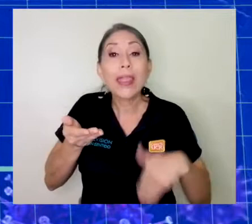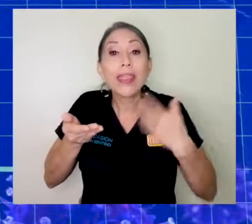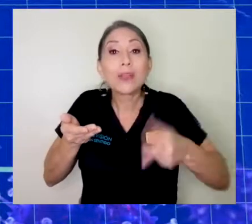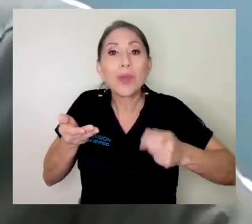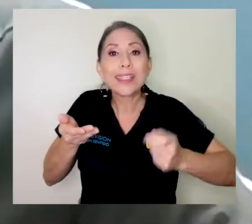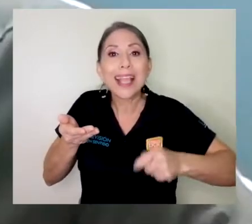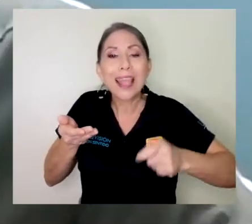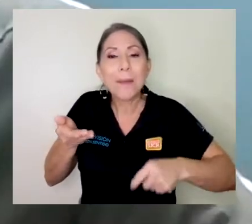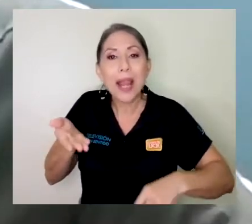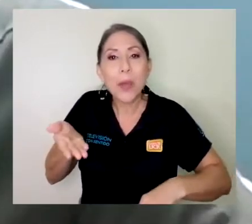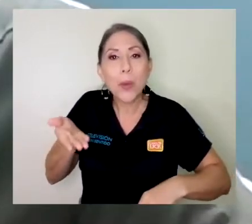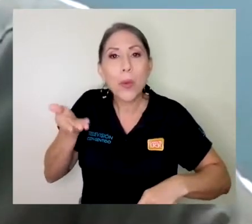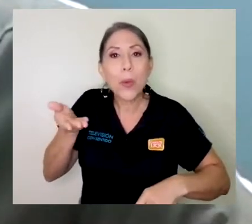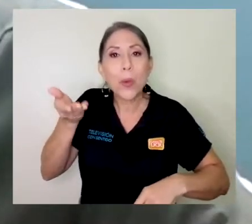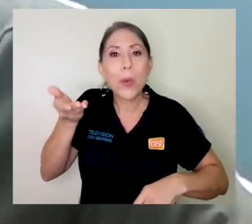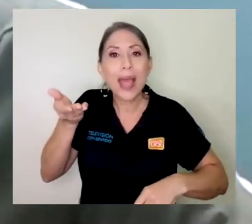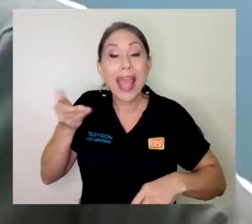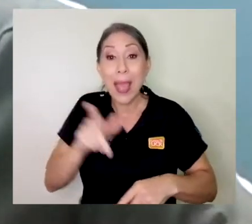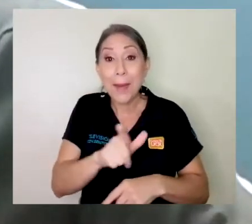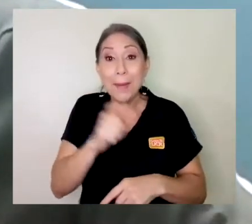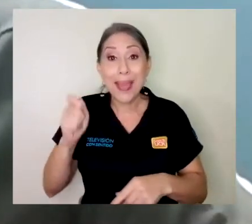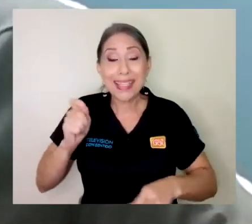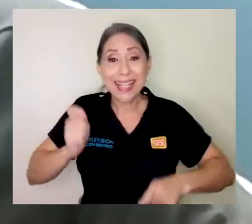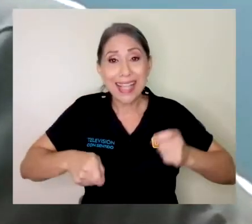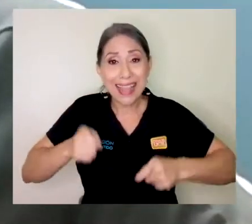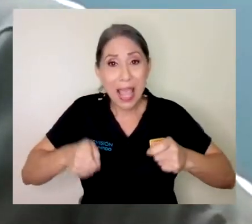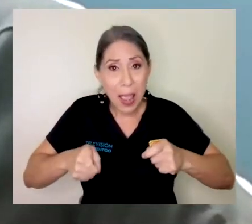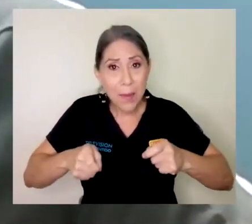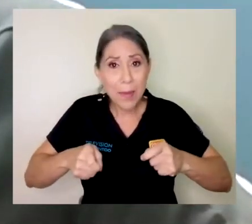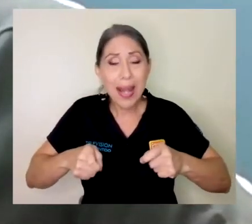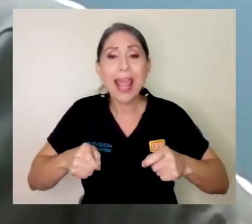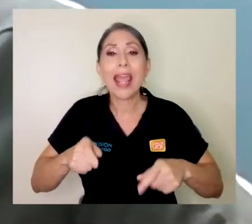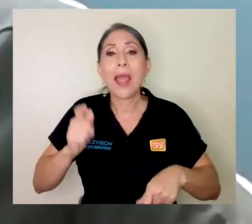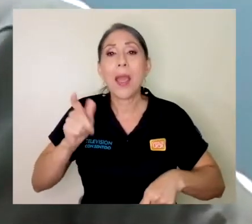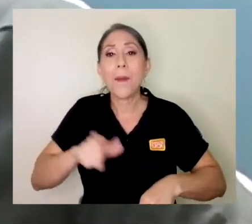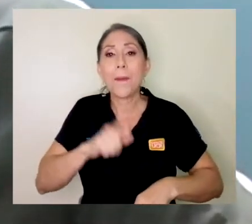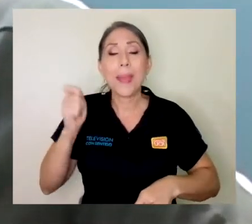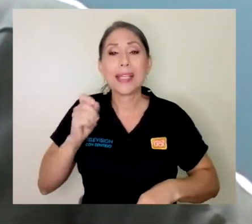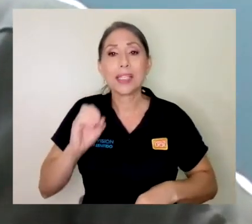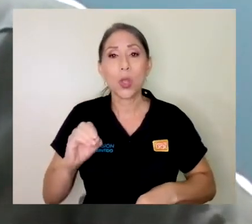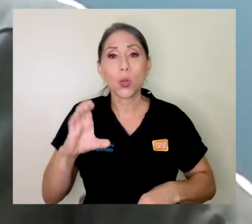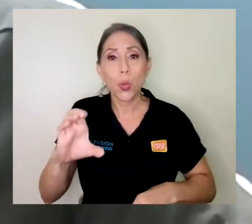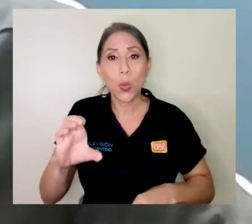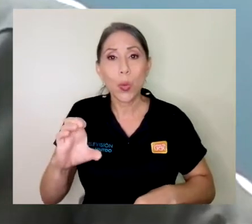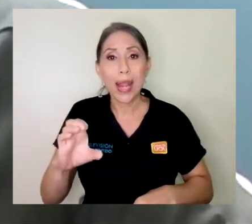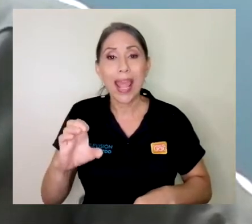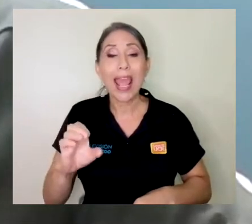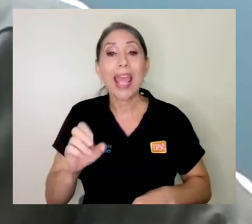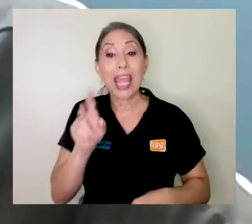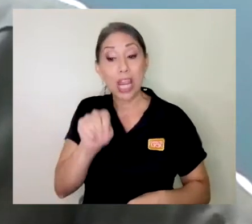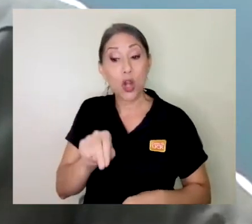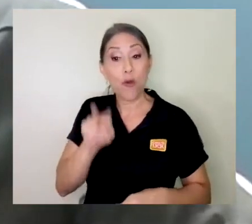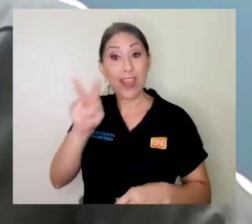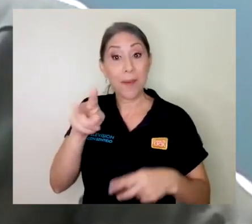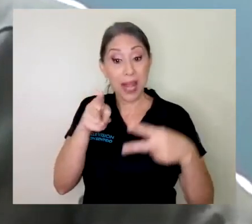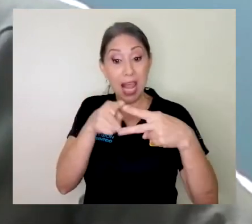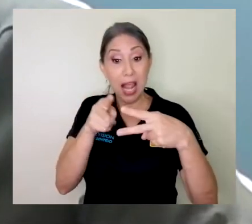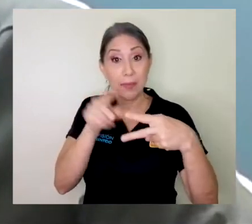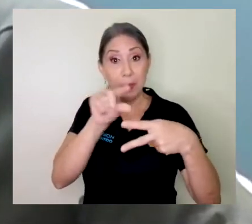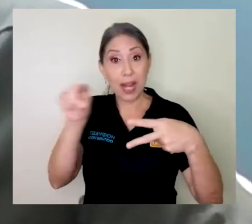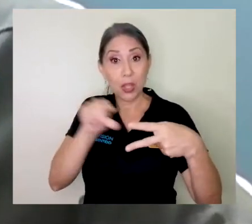septiembre, y prácticamente todo septiembre, todo octubre y las primeras 2 semanas de noviembre nos